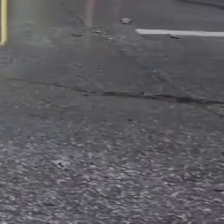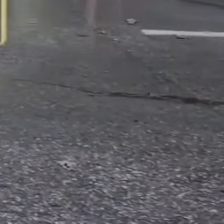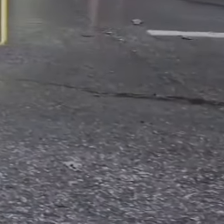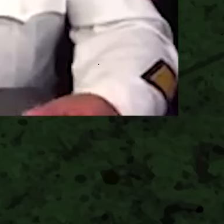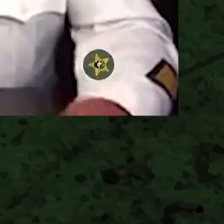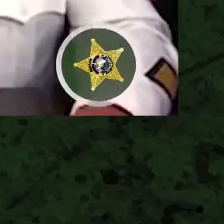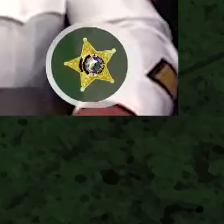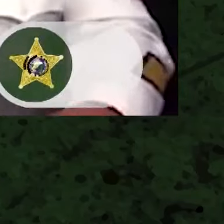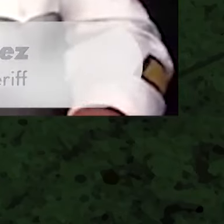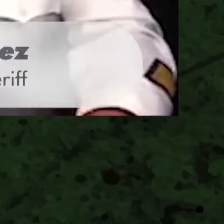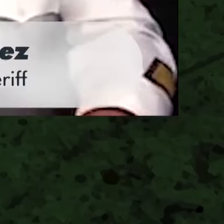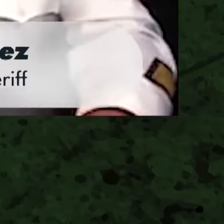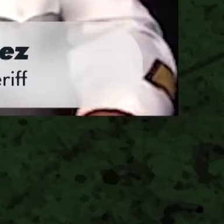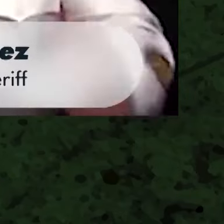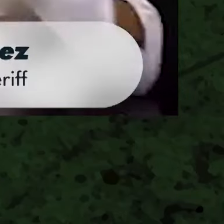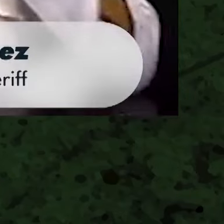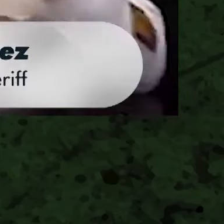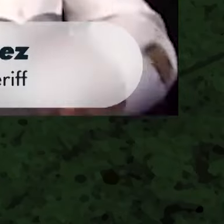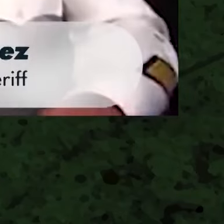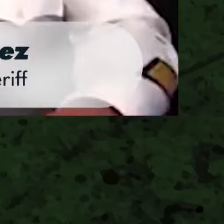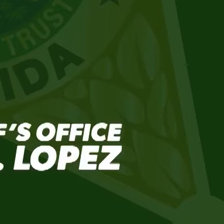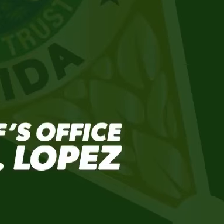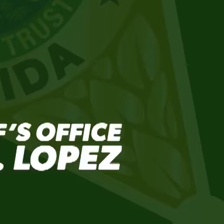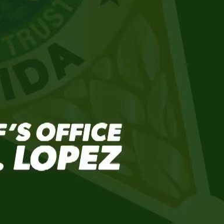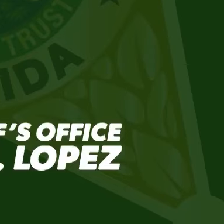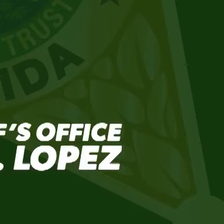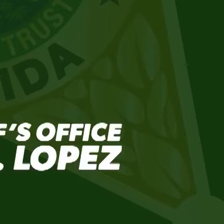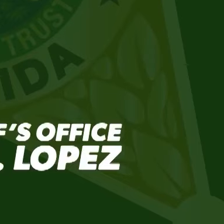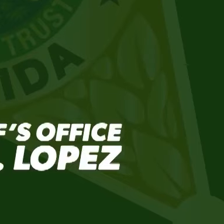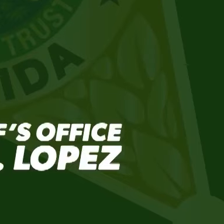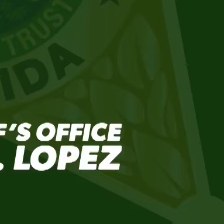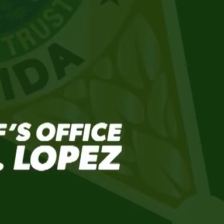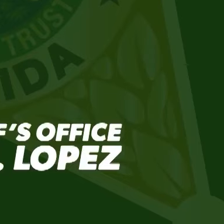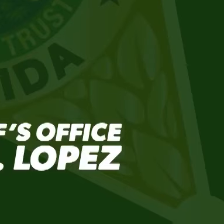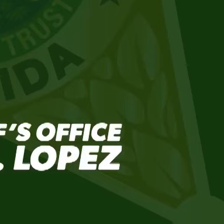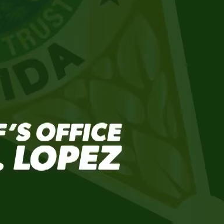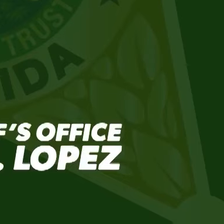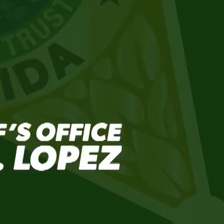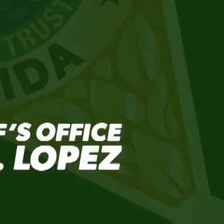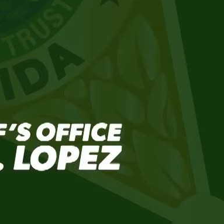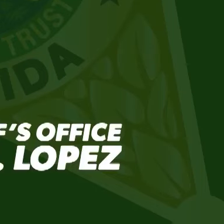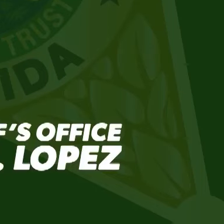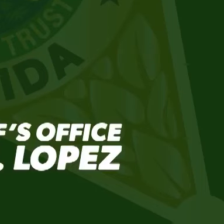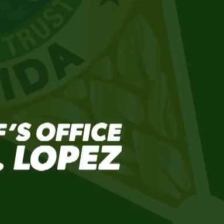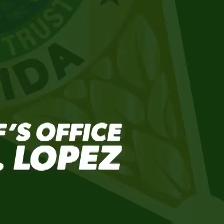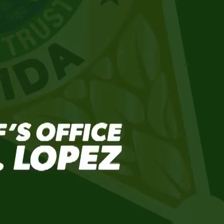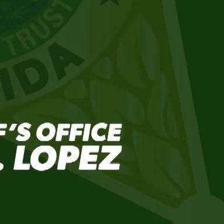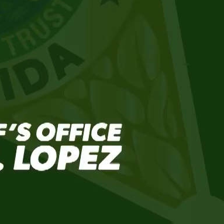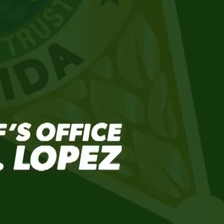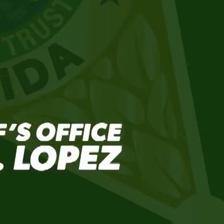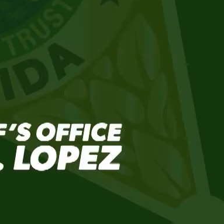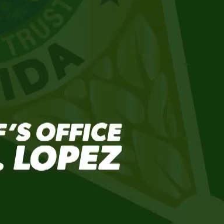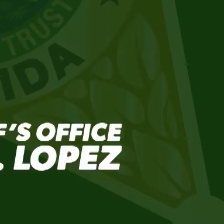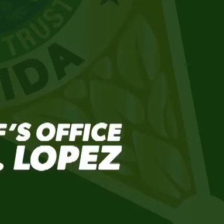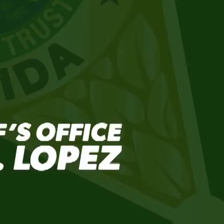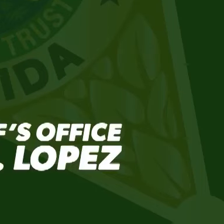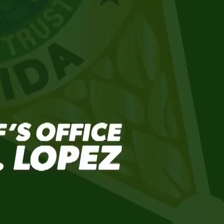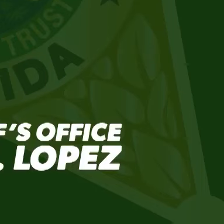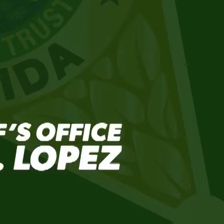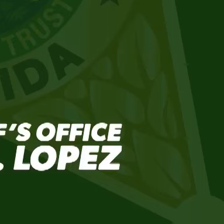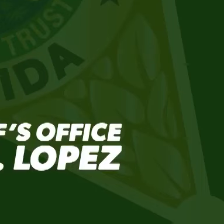Rico este tipo es sider mat tiene varios cargos que nosotros tenemos